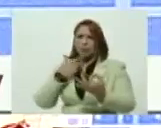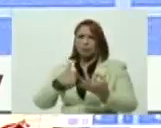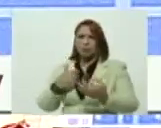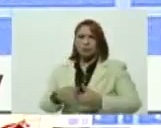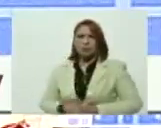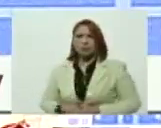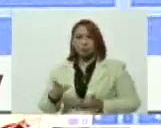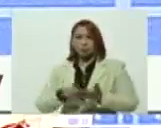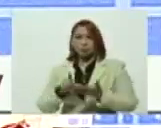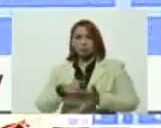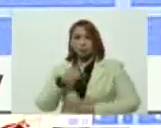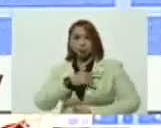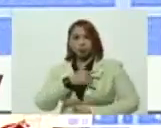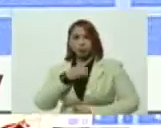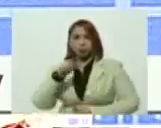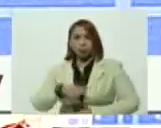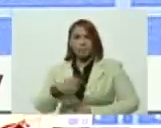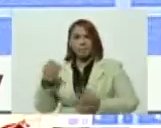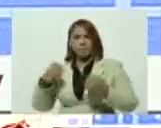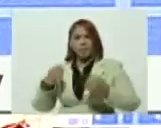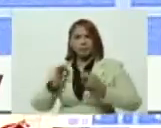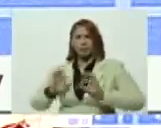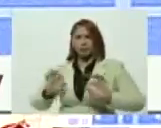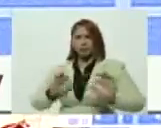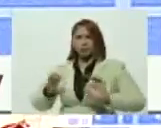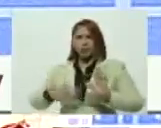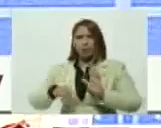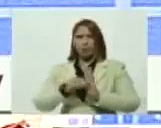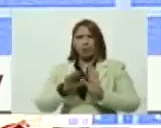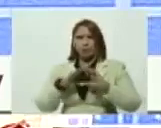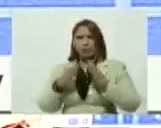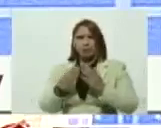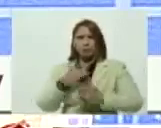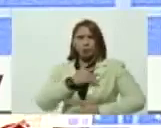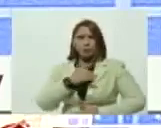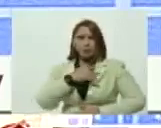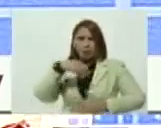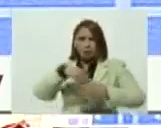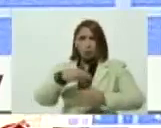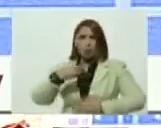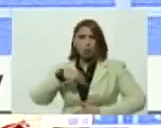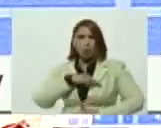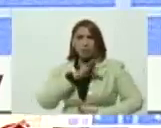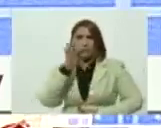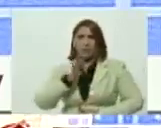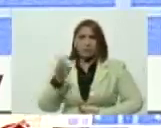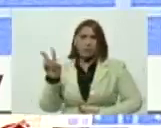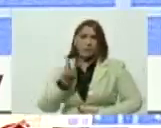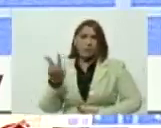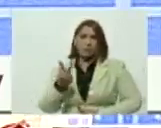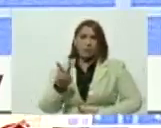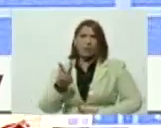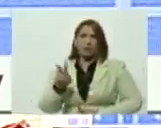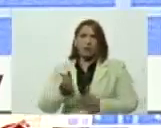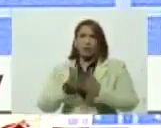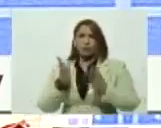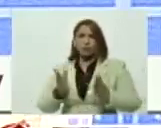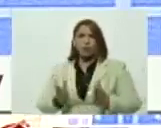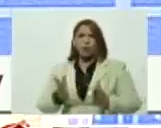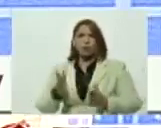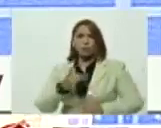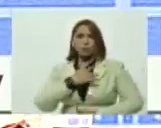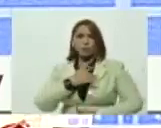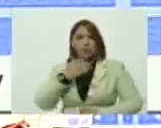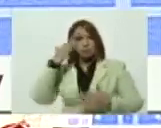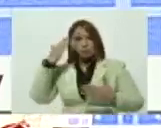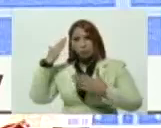los liceos y las universidades, preparándonos para el regreso a clase en las universidades con nuestra Federación Venezolana de Estudiantes de Educación Universitaria.